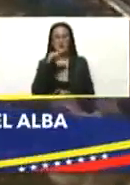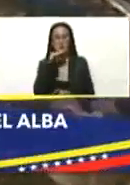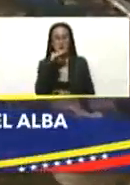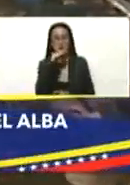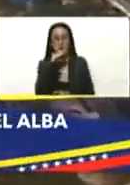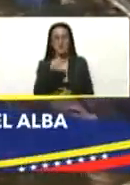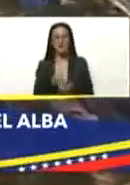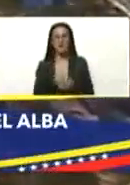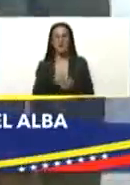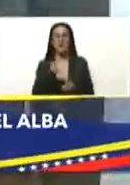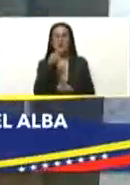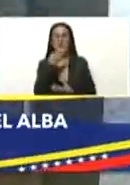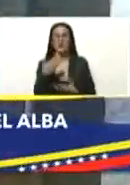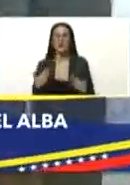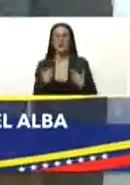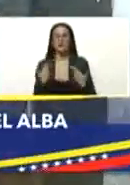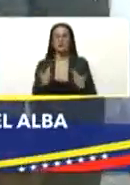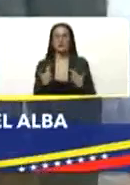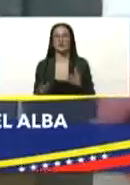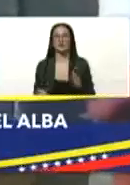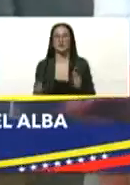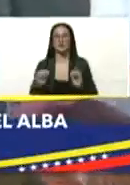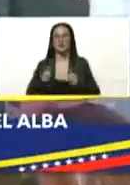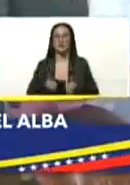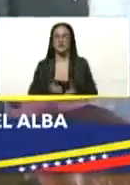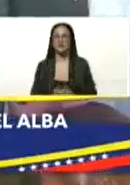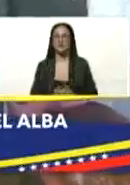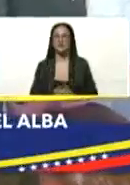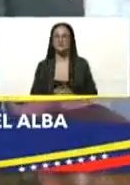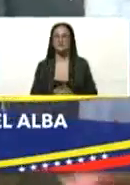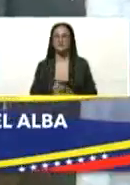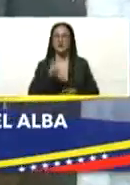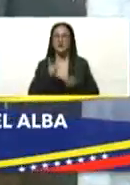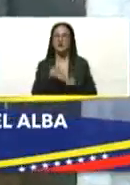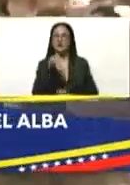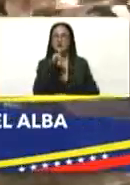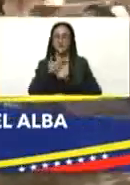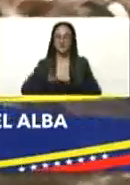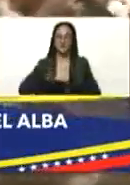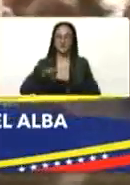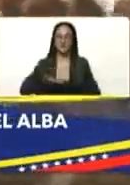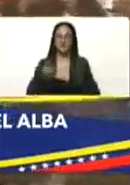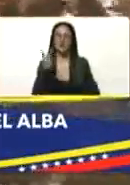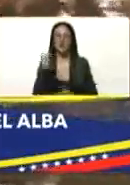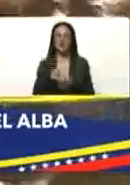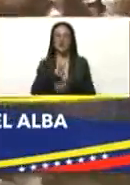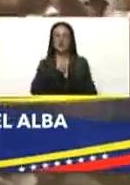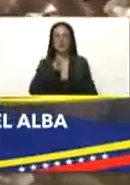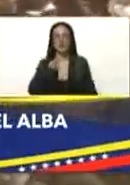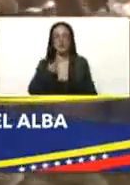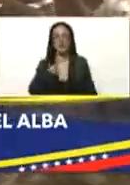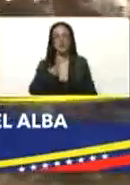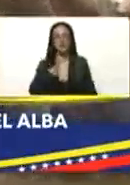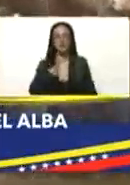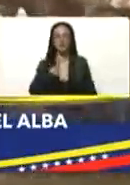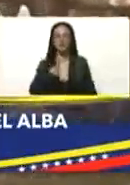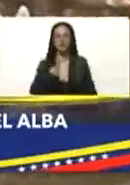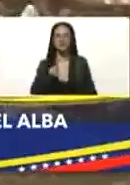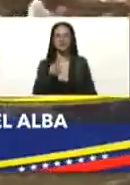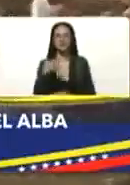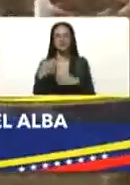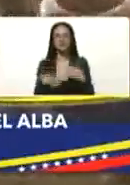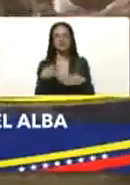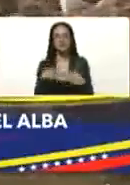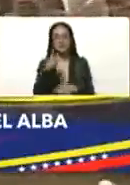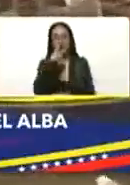bueno comienzan a sufrir. Algunos datos para ellos y para todo el país. Mire, en el 2021 nosotros tuvimos una producción